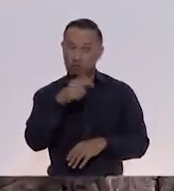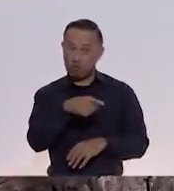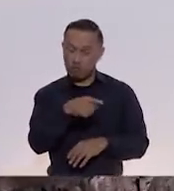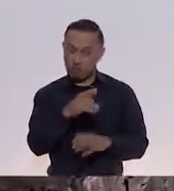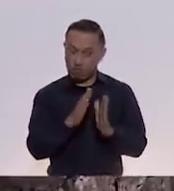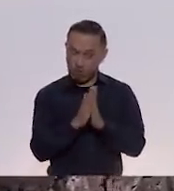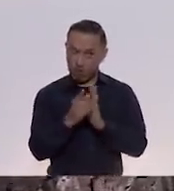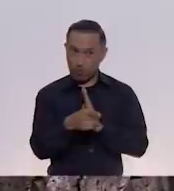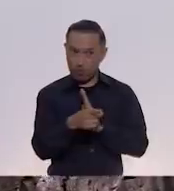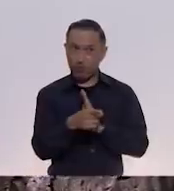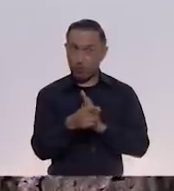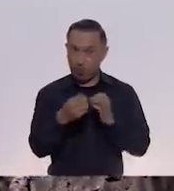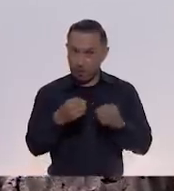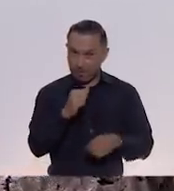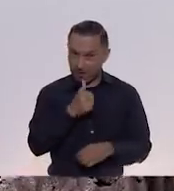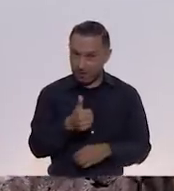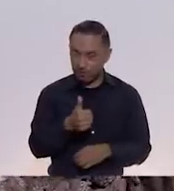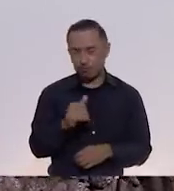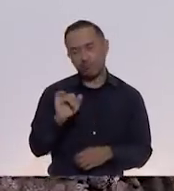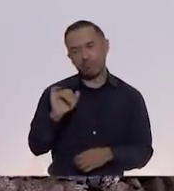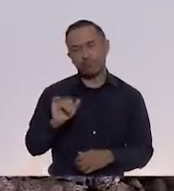ocupada trabajando. Sí.